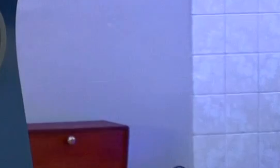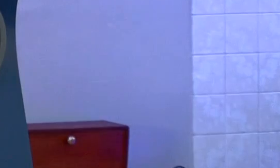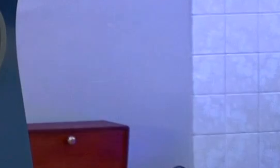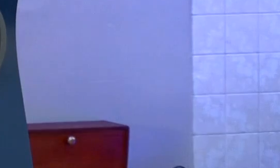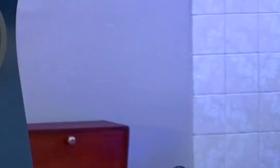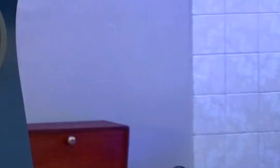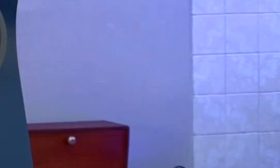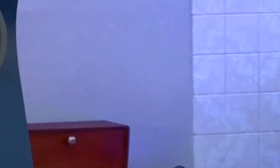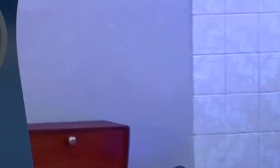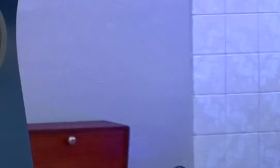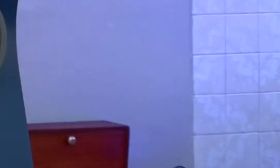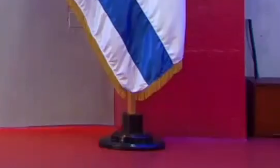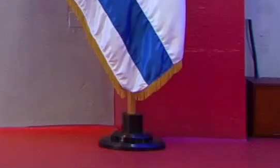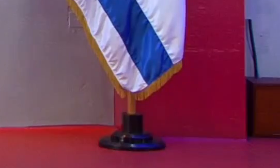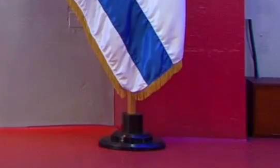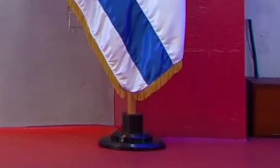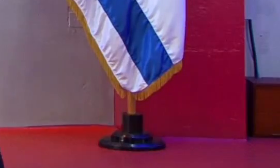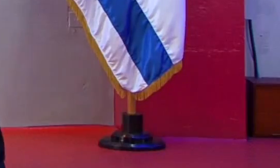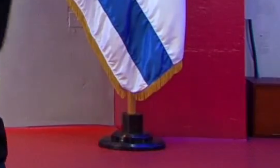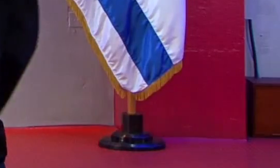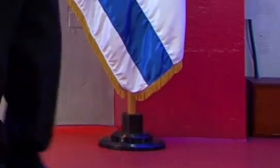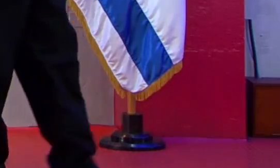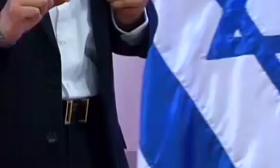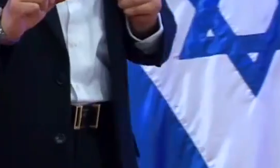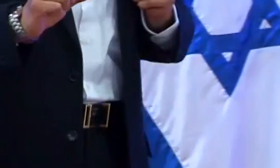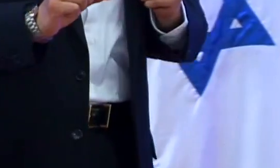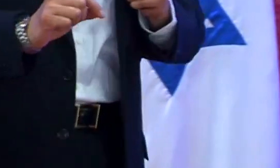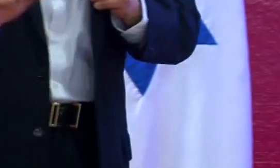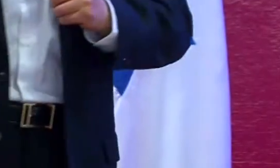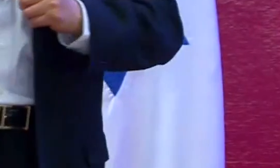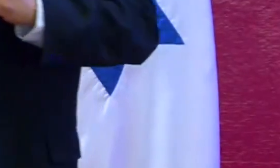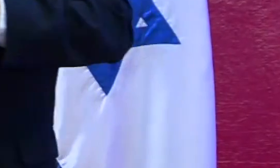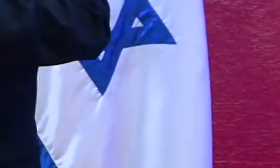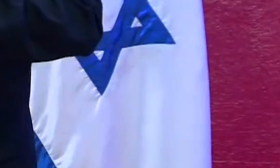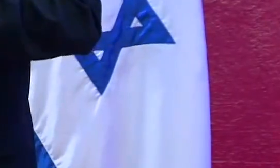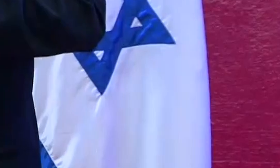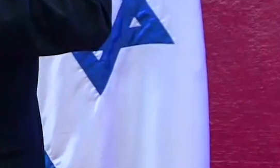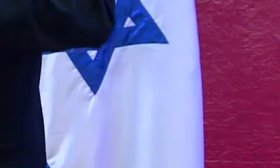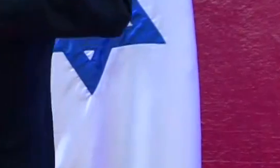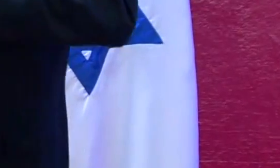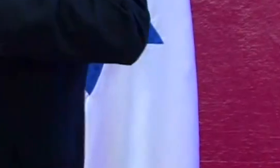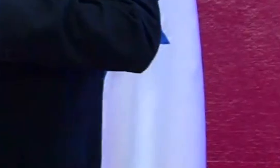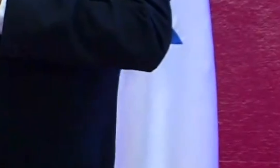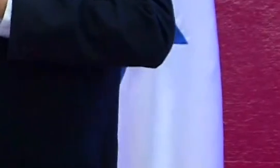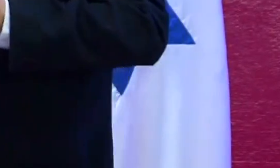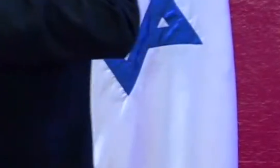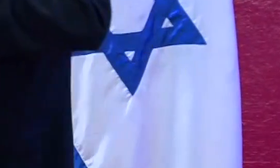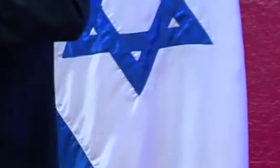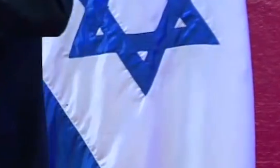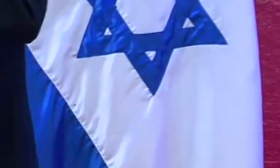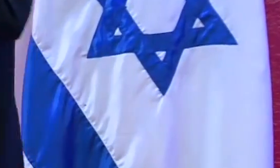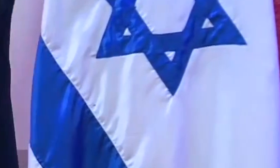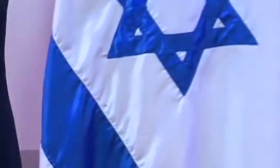alguien se llama como alguien recuerda cómo se llamaba el papá y la mamá de salsón manoa ellos recibieron una bendición